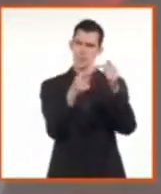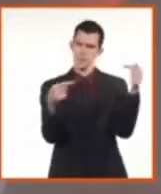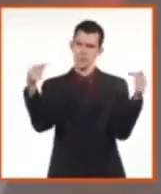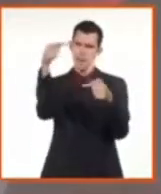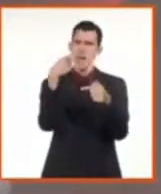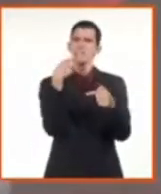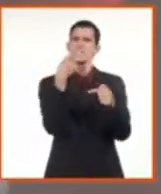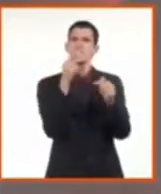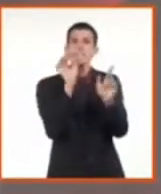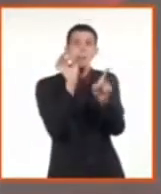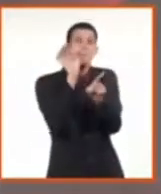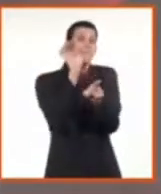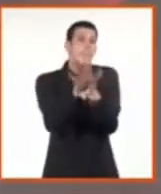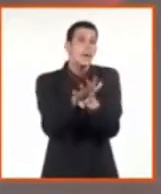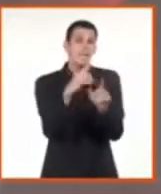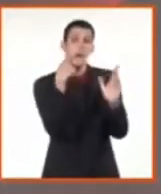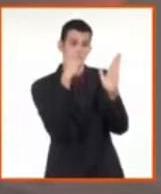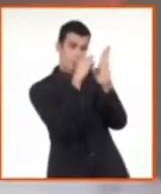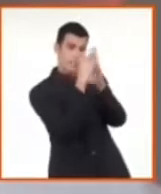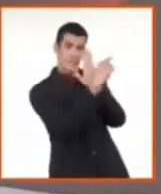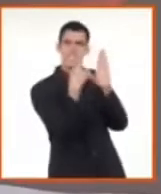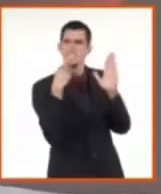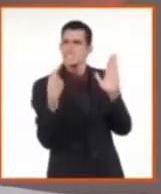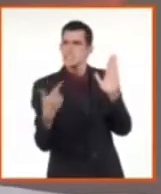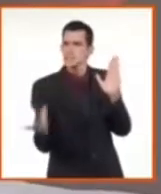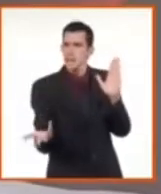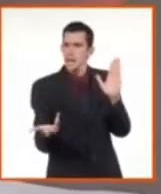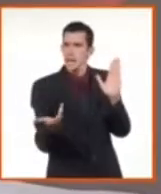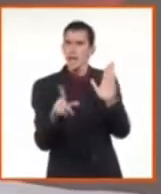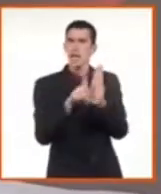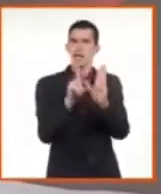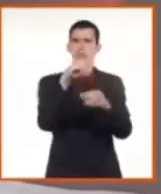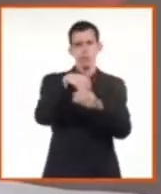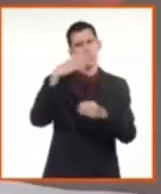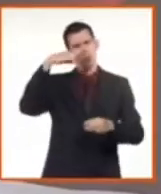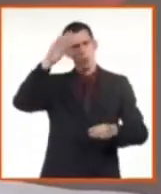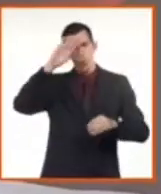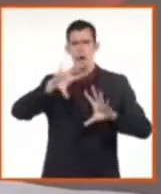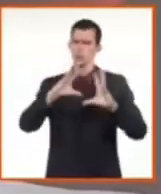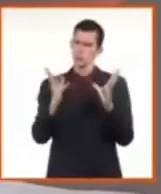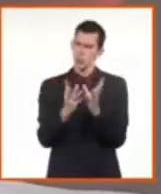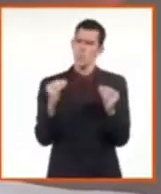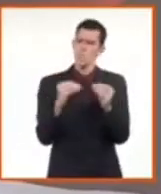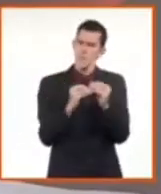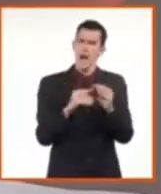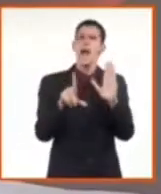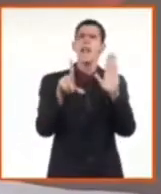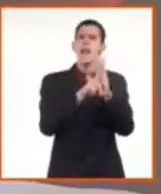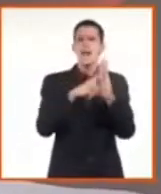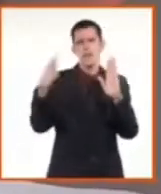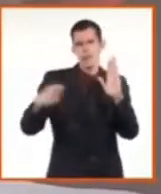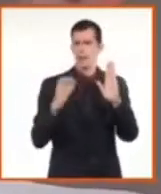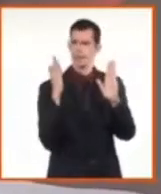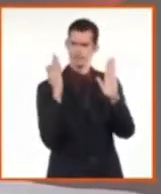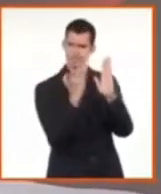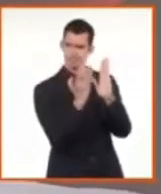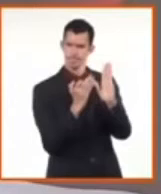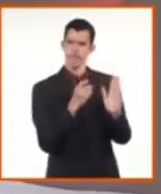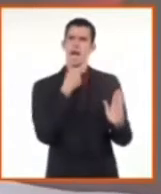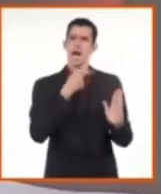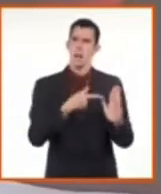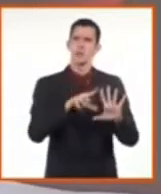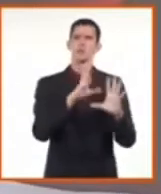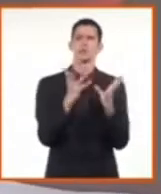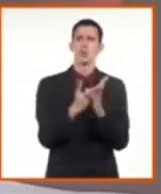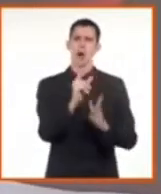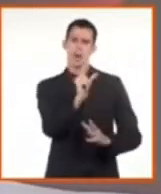también por las leyes que hoy están vigentes en el país que las medidas que han sido anunciadas en la reciente